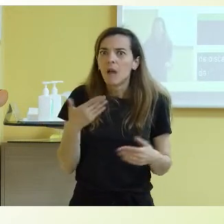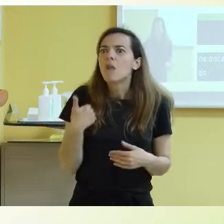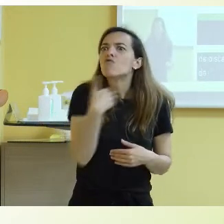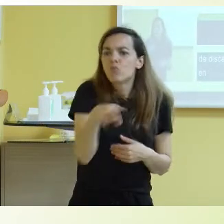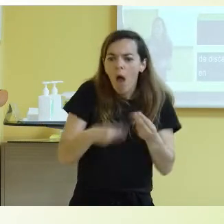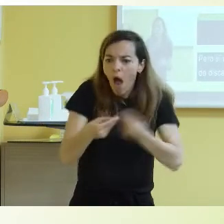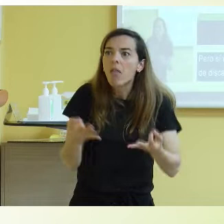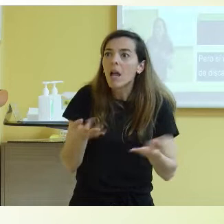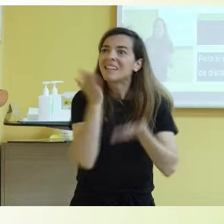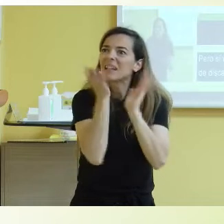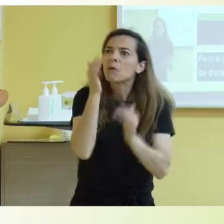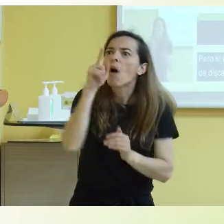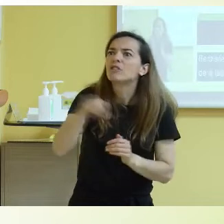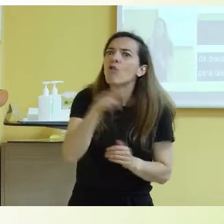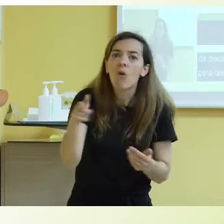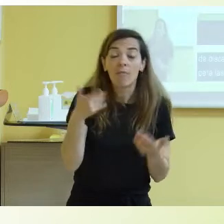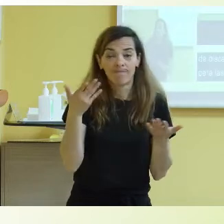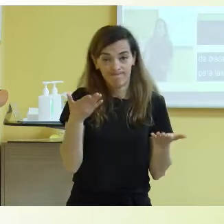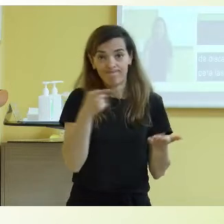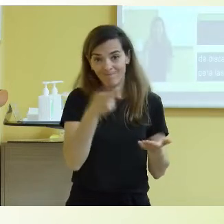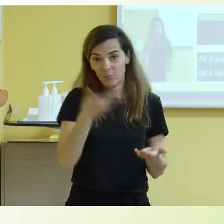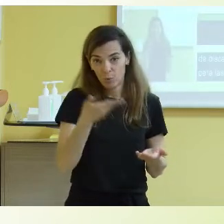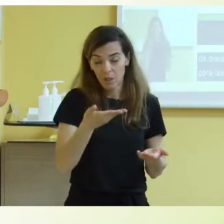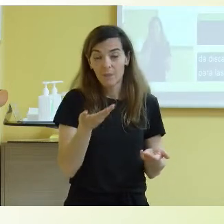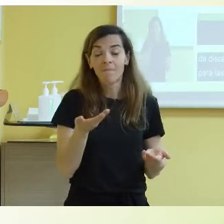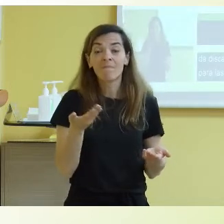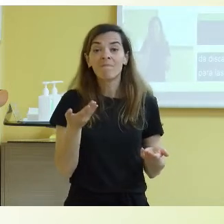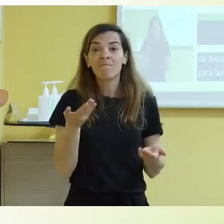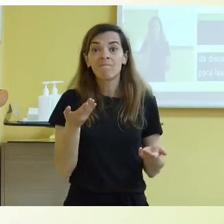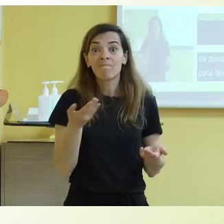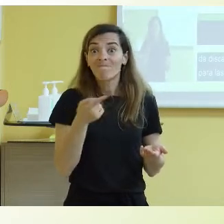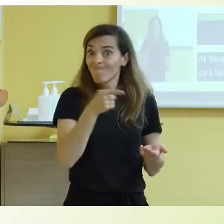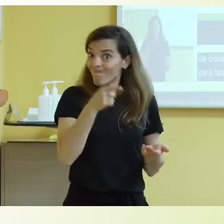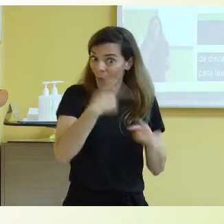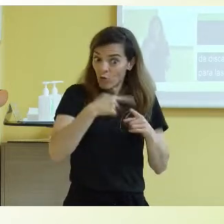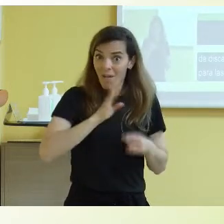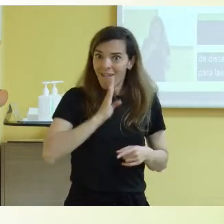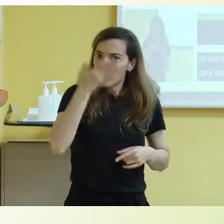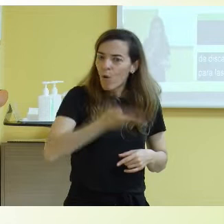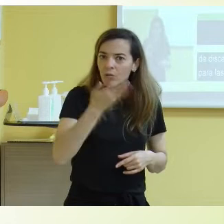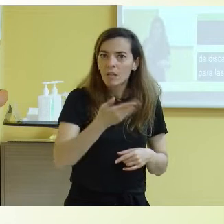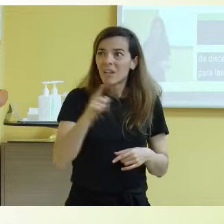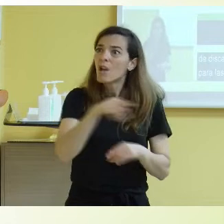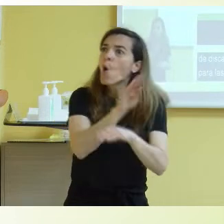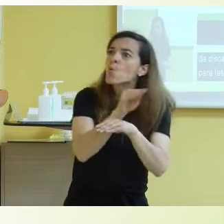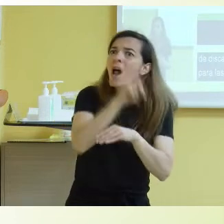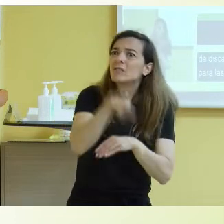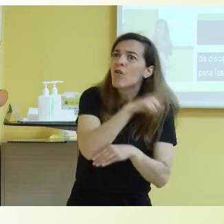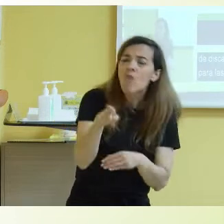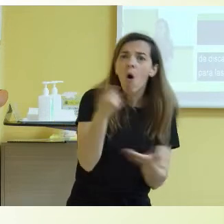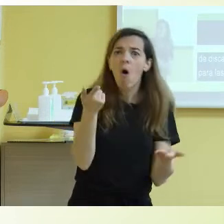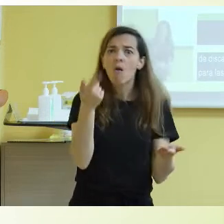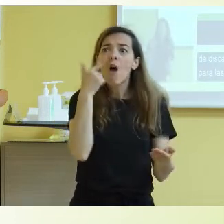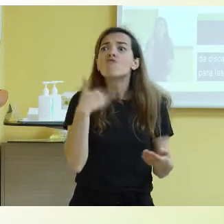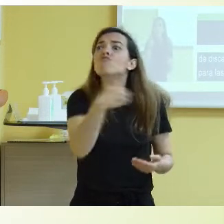¿Tengo tratamiento? ¿No tengo tratamiento? Y luego cuando no, esas cosas que son muy importantes, el poderte curar, no curar, tener un buen pronóstico, no tener